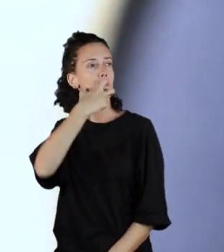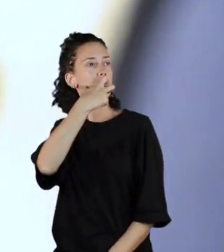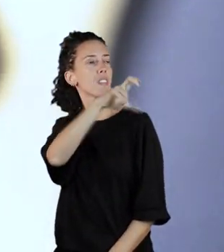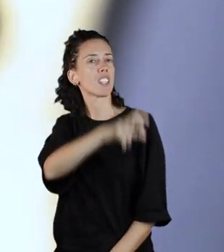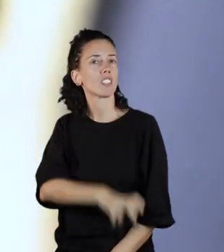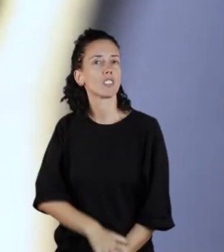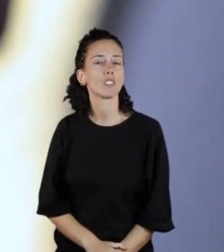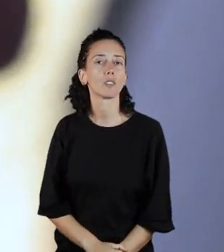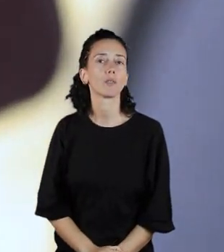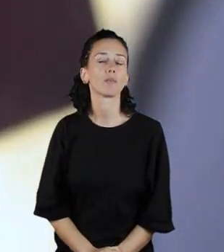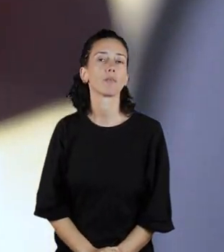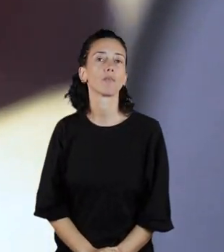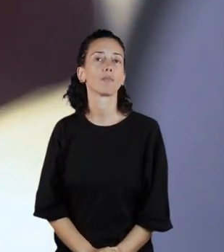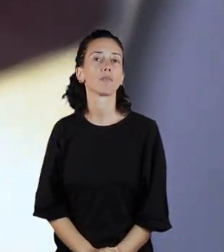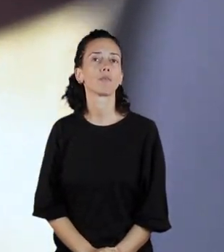Y me dijo,